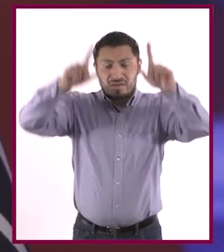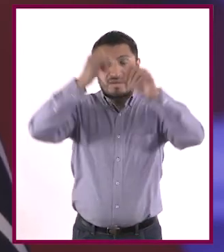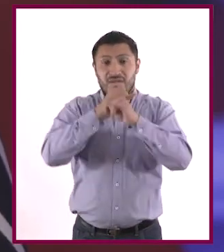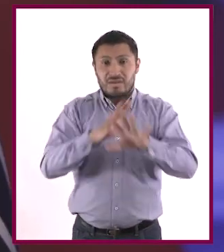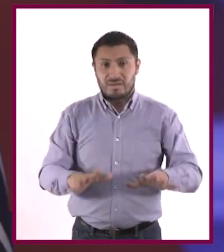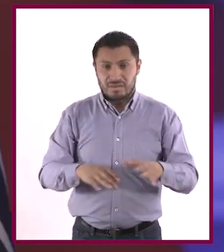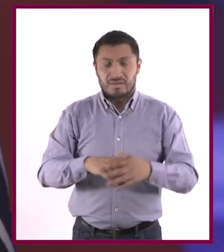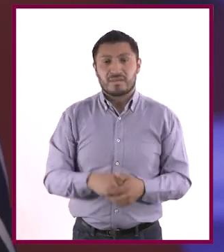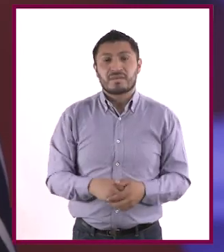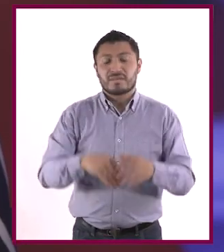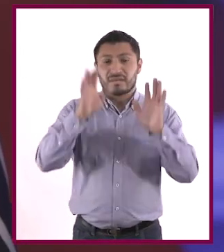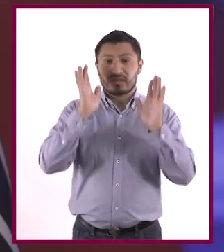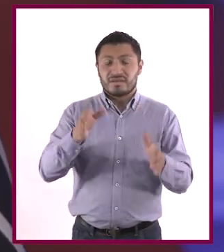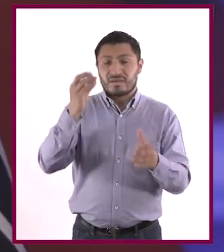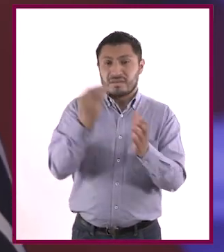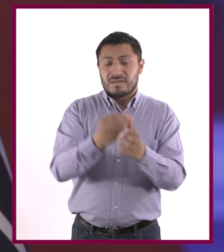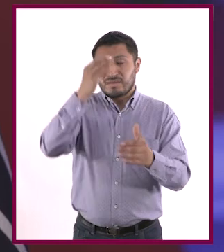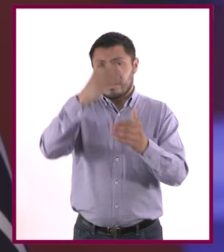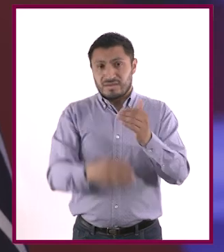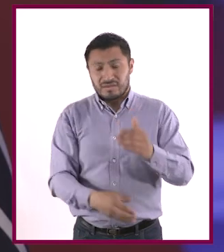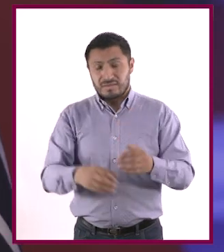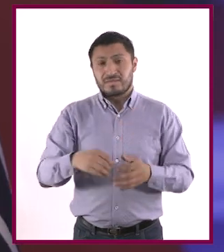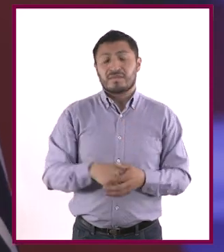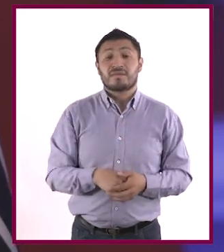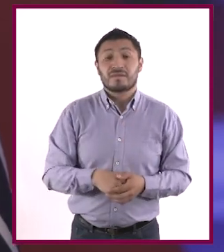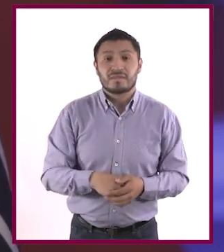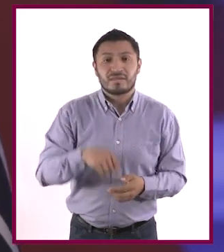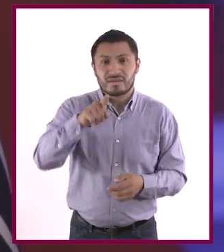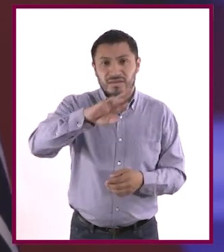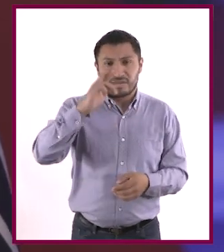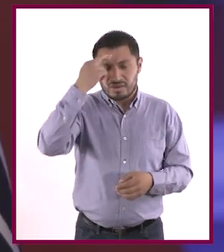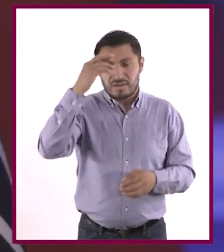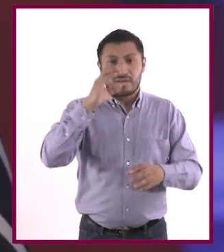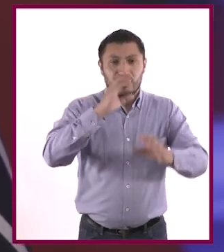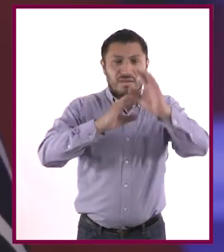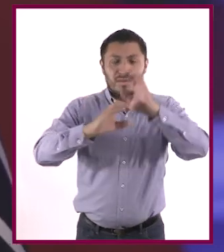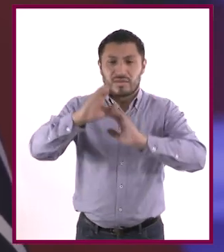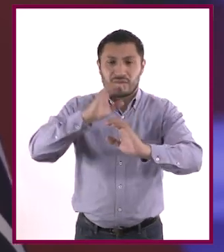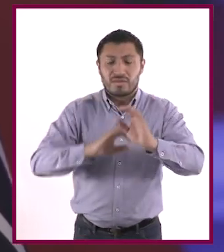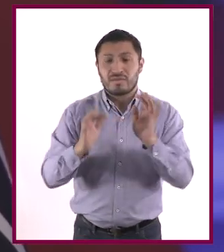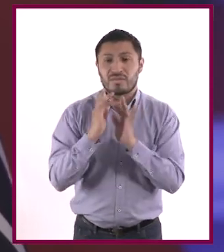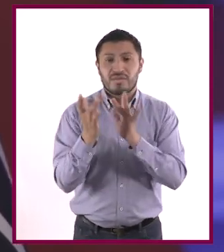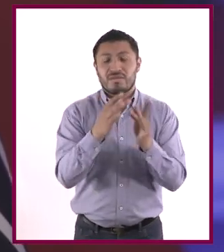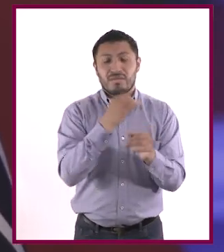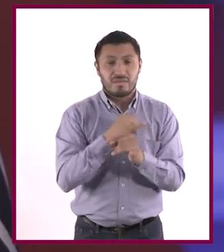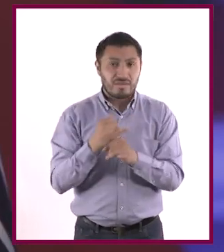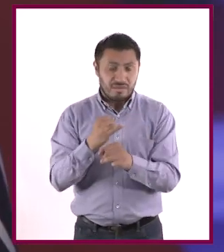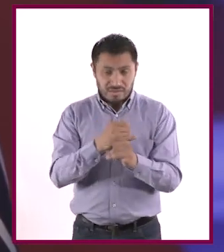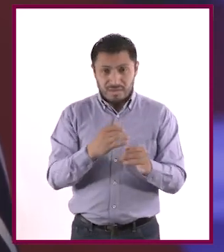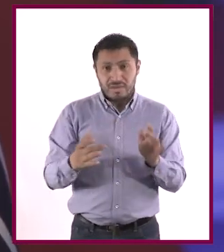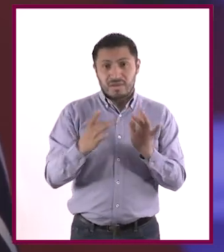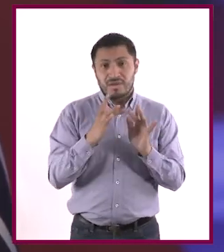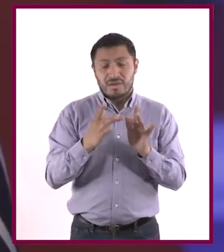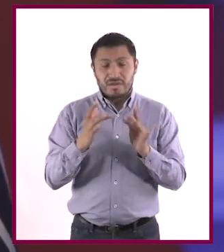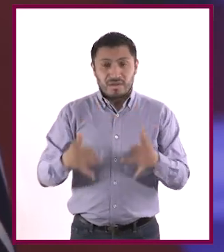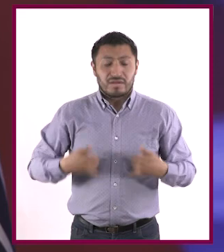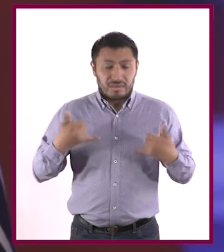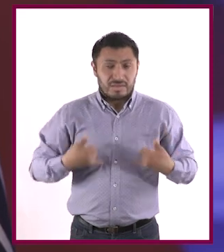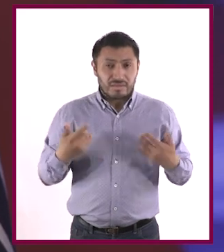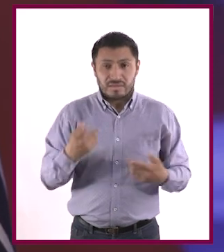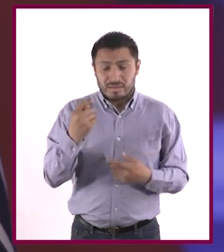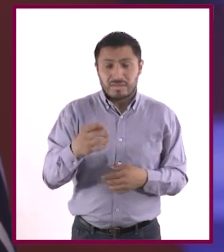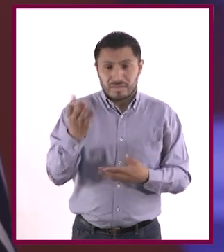informada. Hemos llegado al final de este programa. No olvides mandar tus comentarios a las redes de Jóvenes en TV. Puedes compartir con nosotros